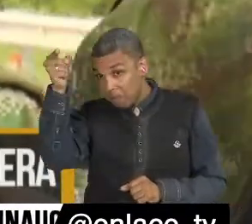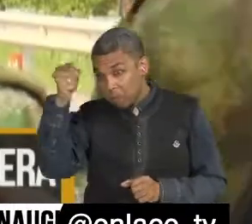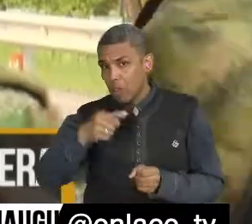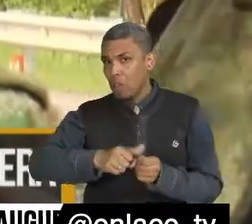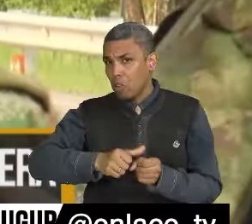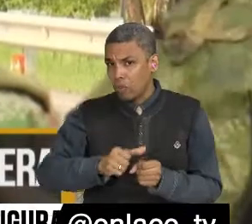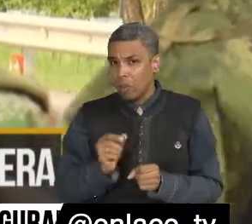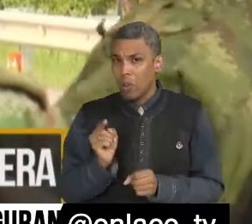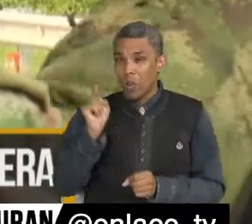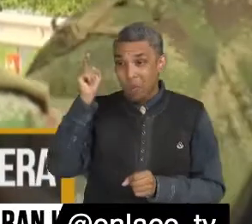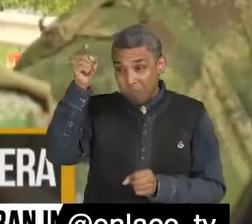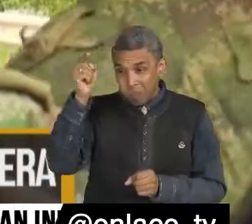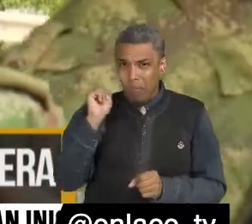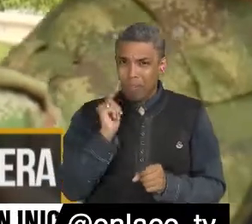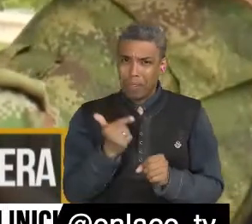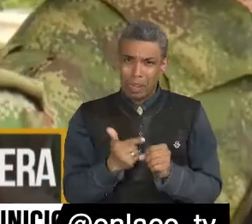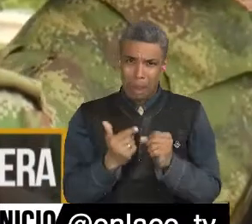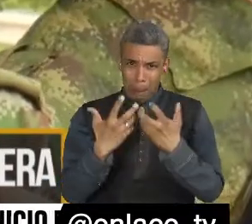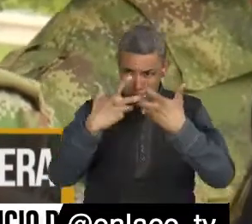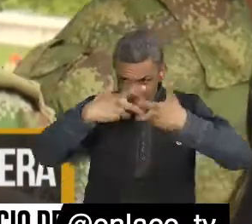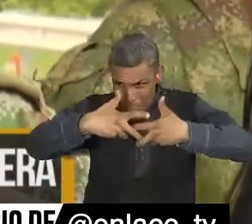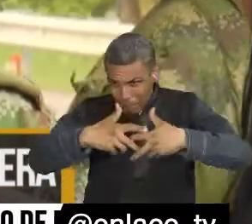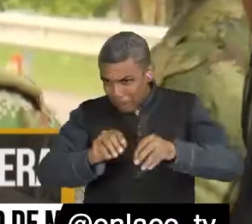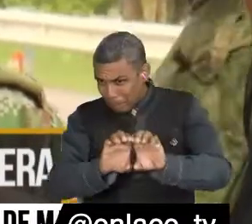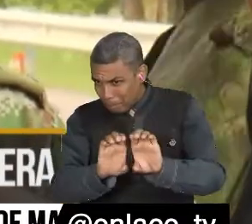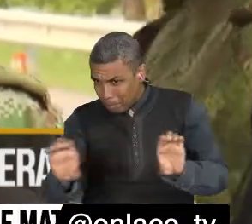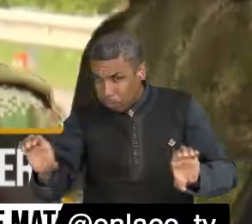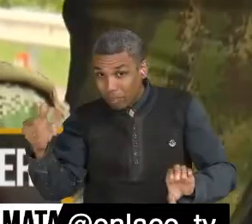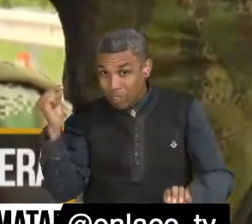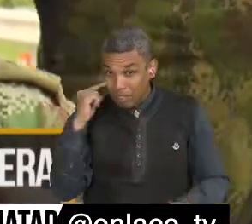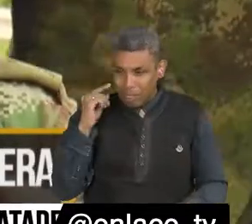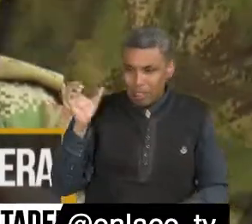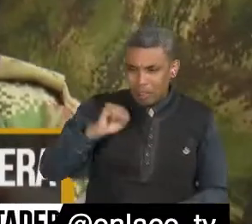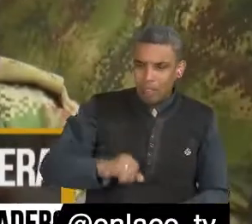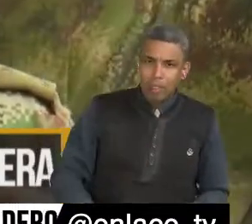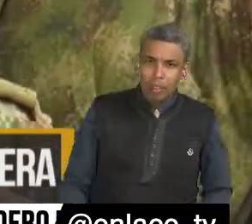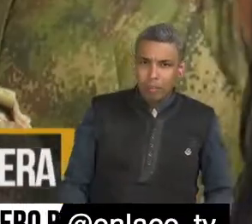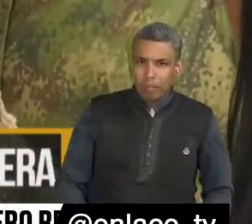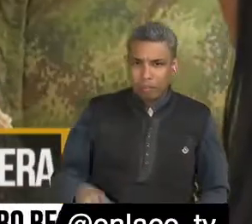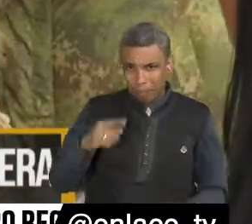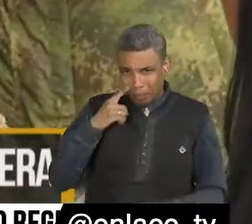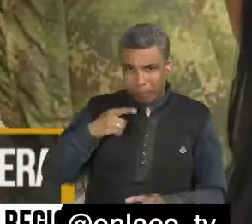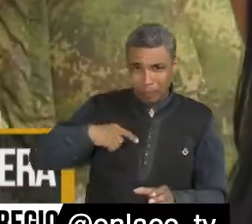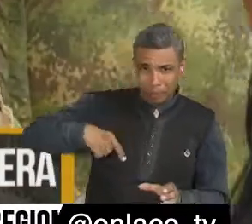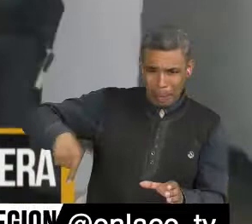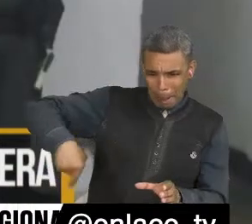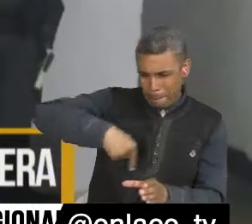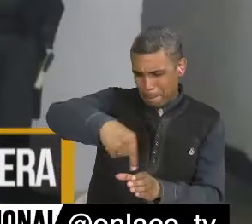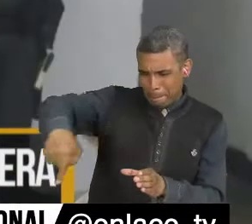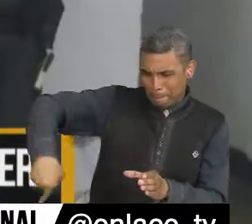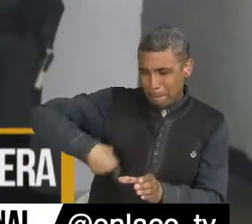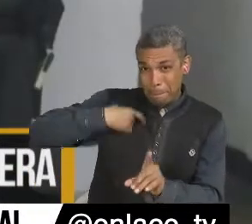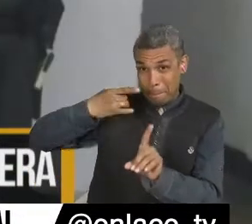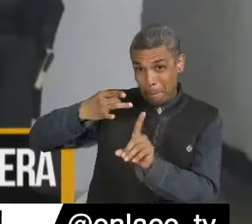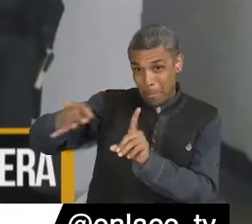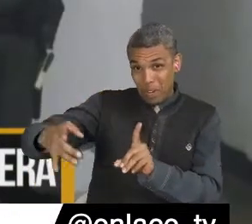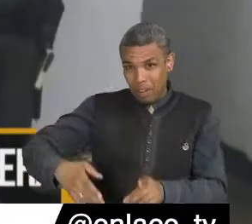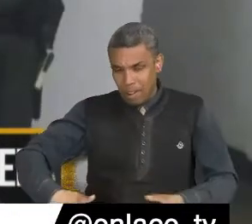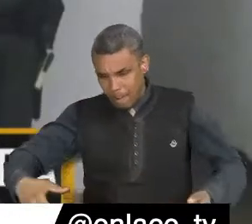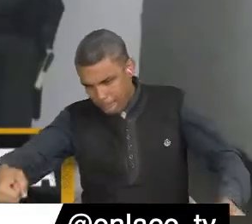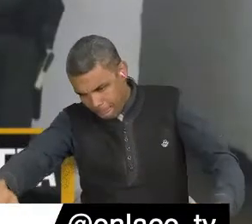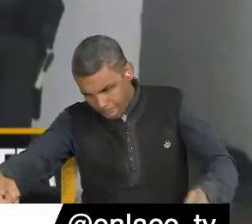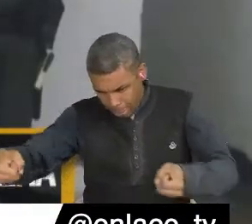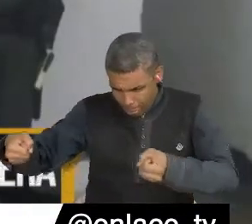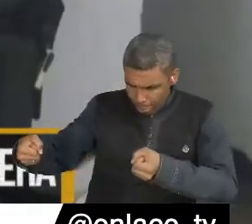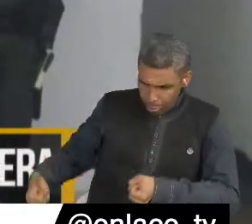infraestructura de Ecopetrol. Se le encontraron unas tapas metálicas de los cuales pues en este momento ya se encuentra judicializado. Coronel,